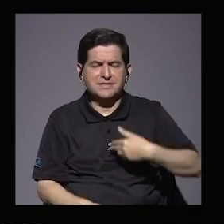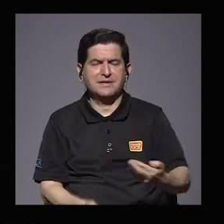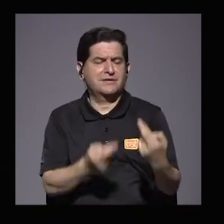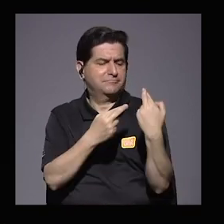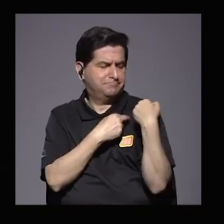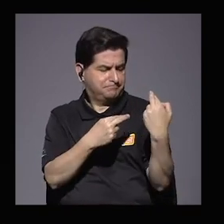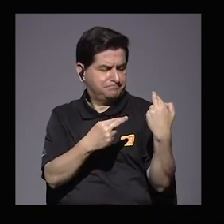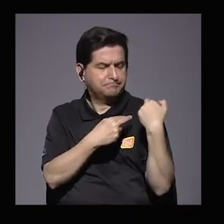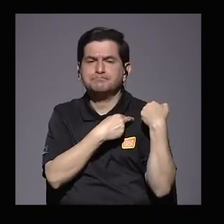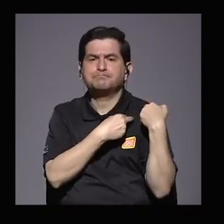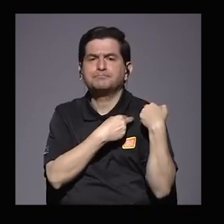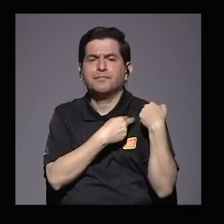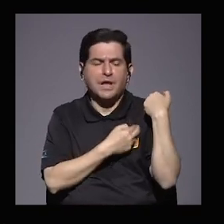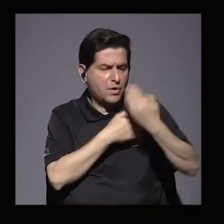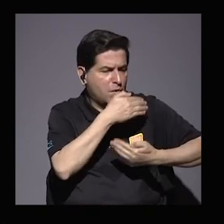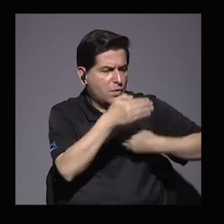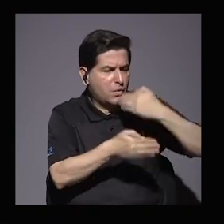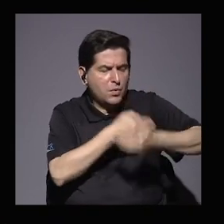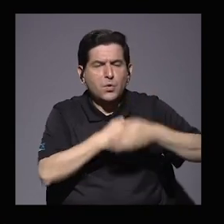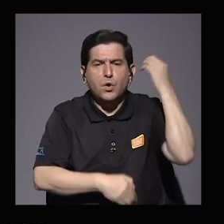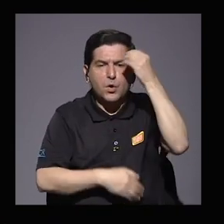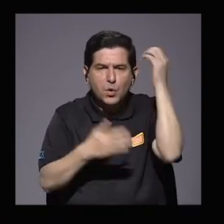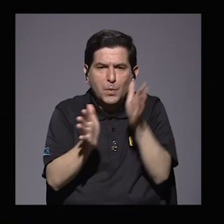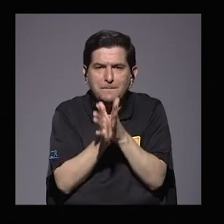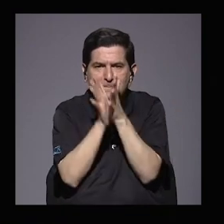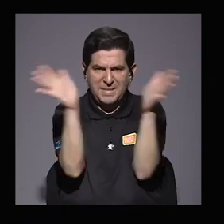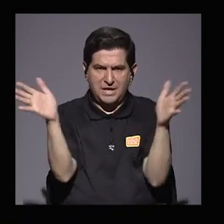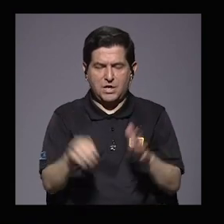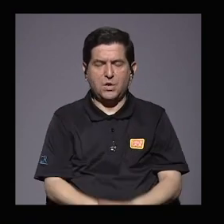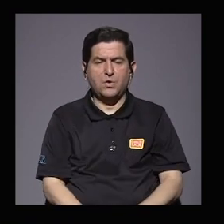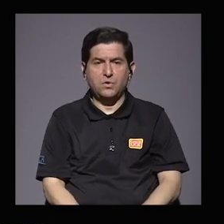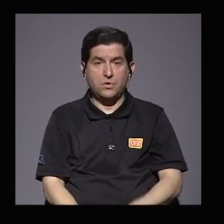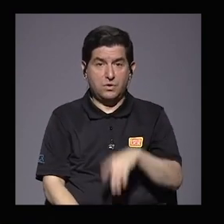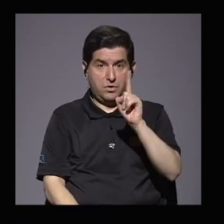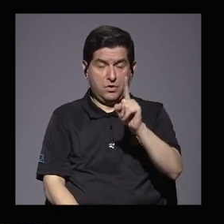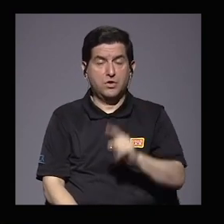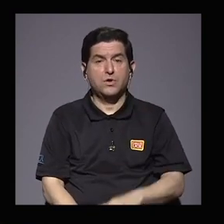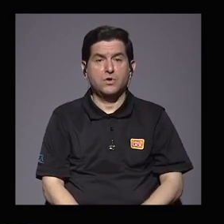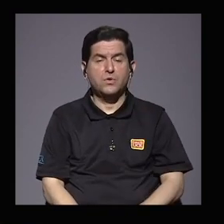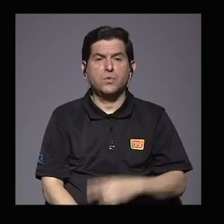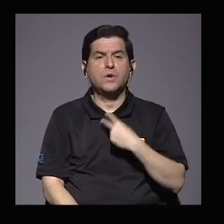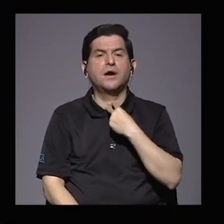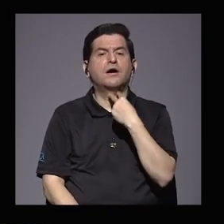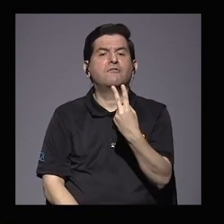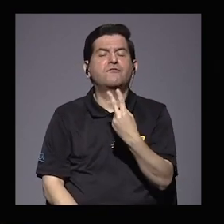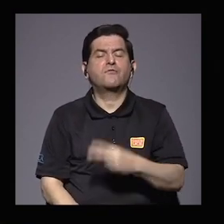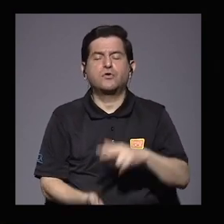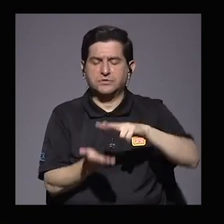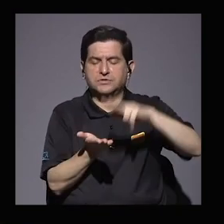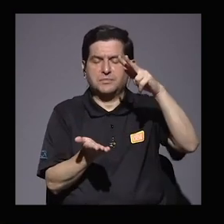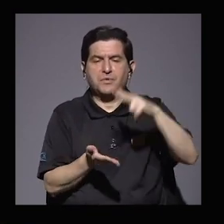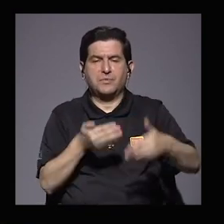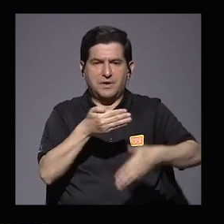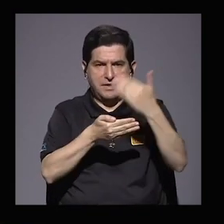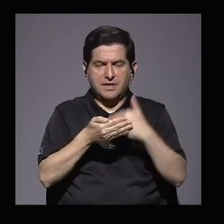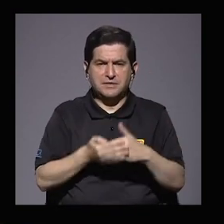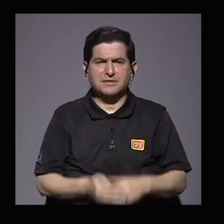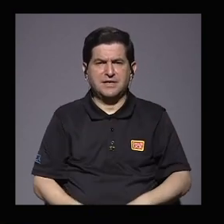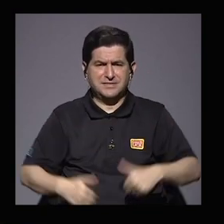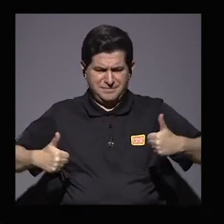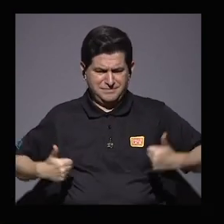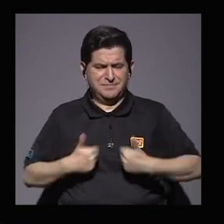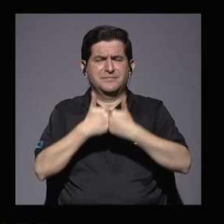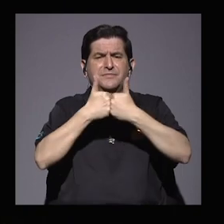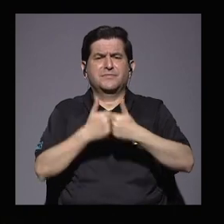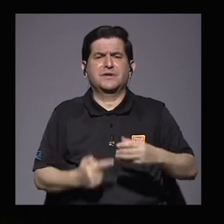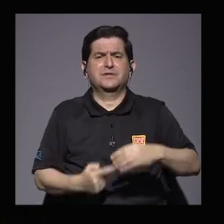de gestionar la opinión pública y ha sido una voz autorizada en el pasado. ¿Cuál es el mayor desafío que tiene don Carlos